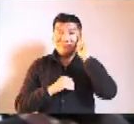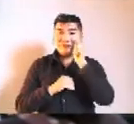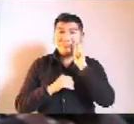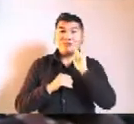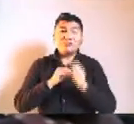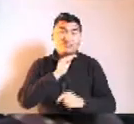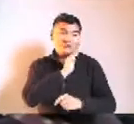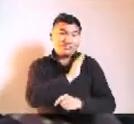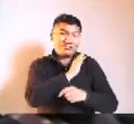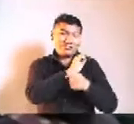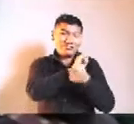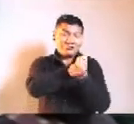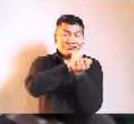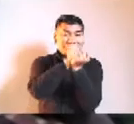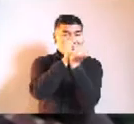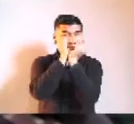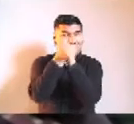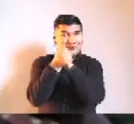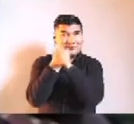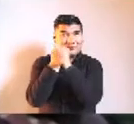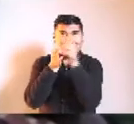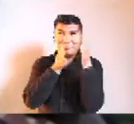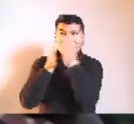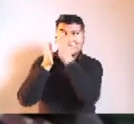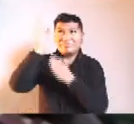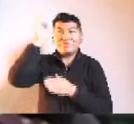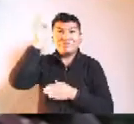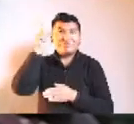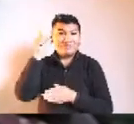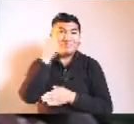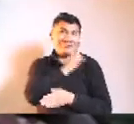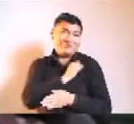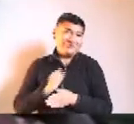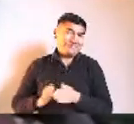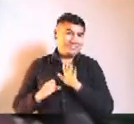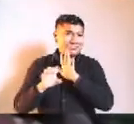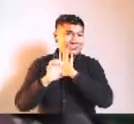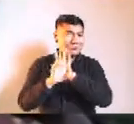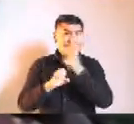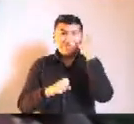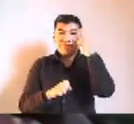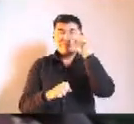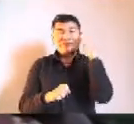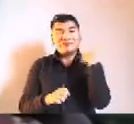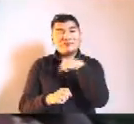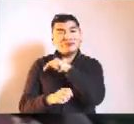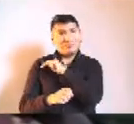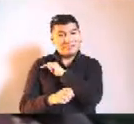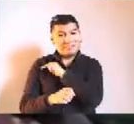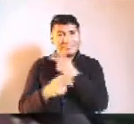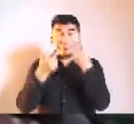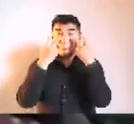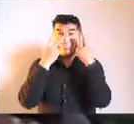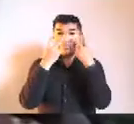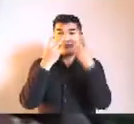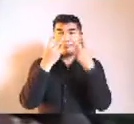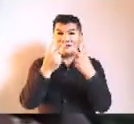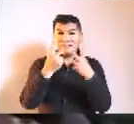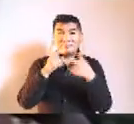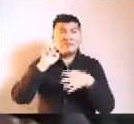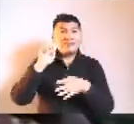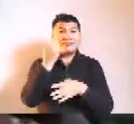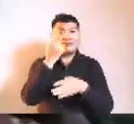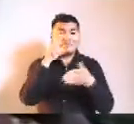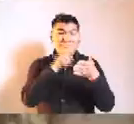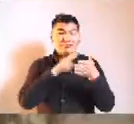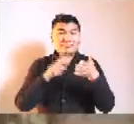Su conversión al Señor es un ejemplo para nosotros. Escuchemos la